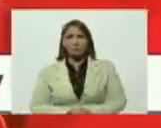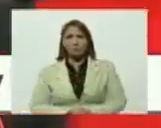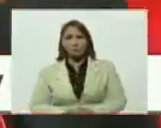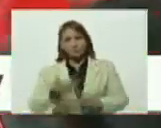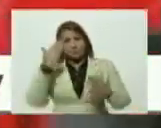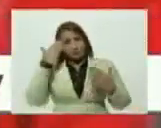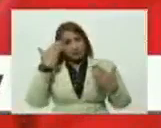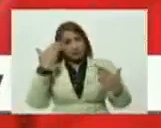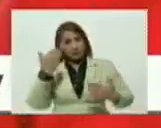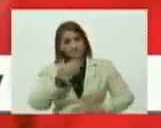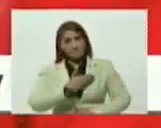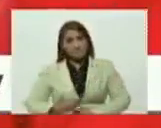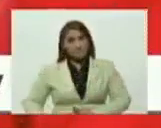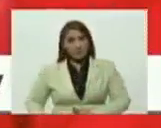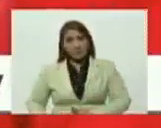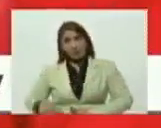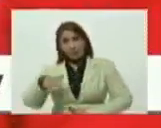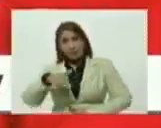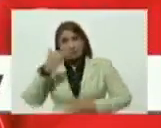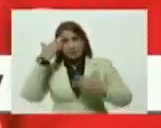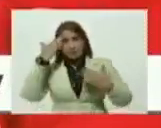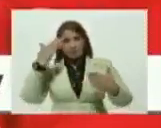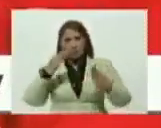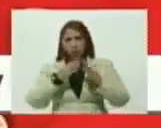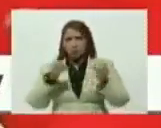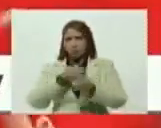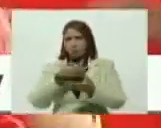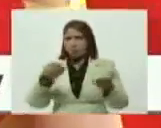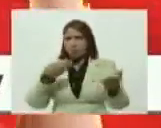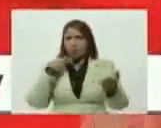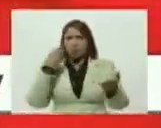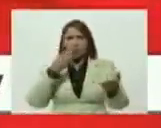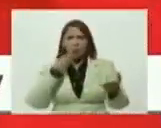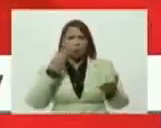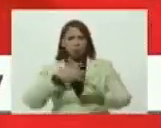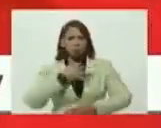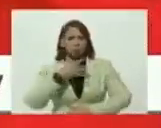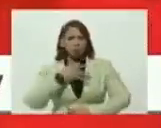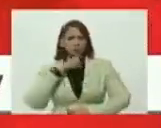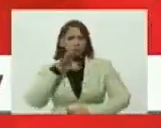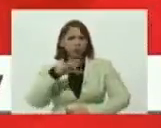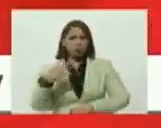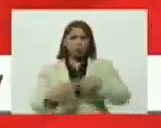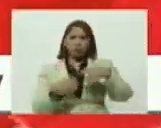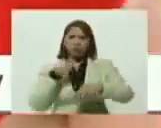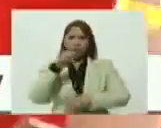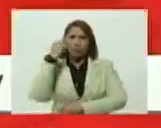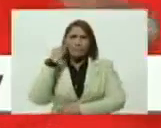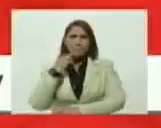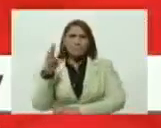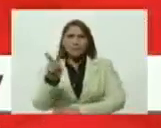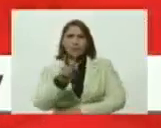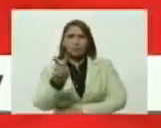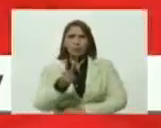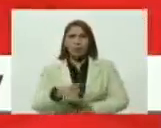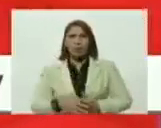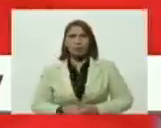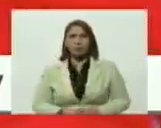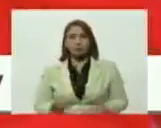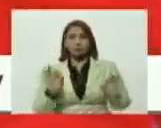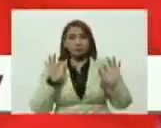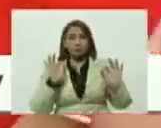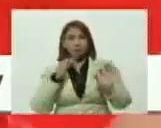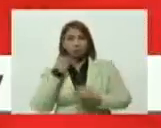saludos, presidente. Desde aquí saludar a toda la juventud patriota y revolucionaria de Venezuela. En especial a